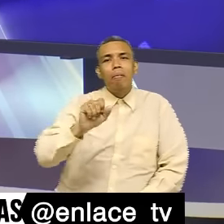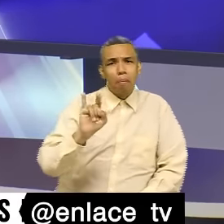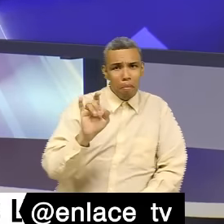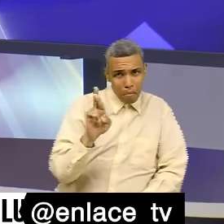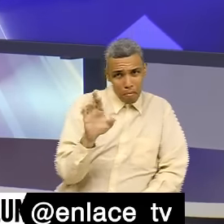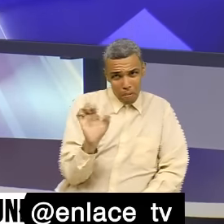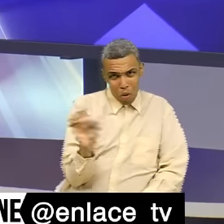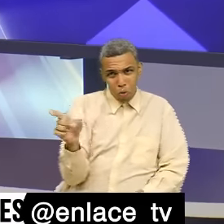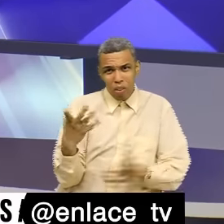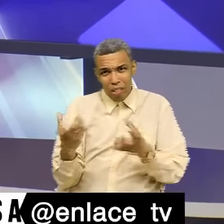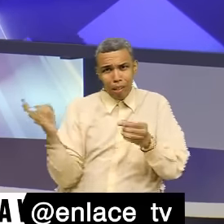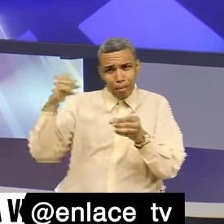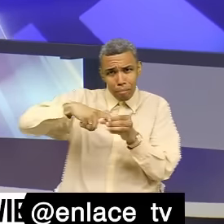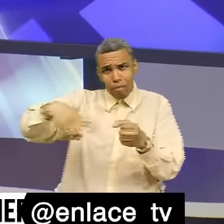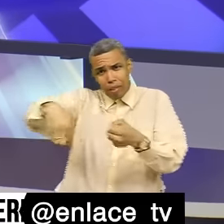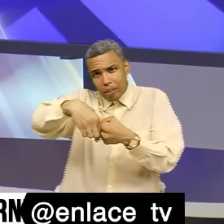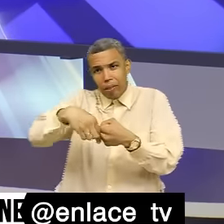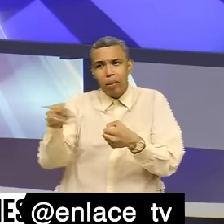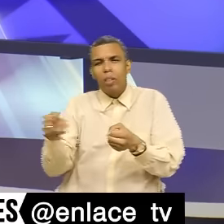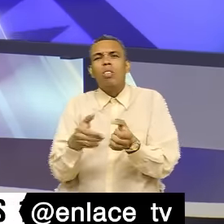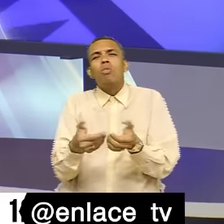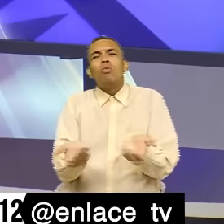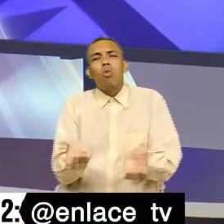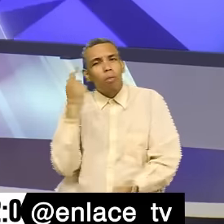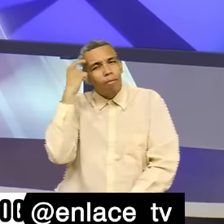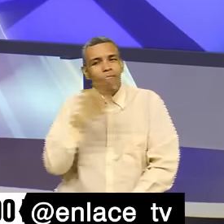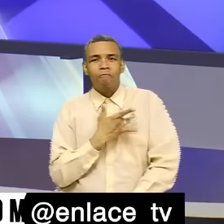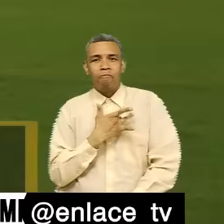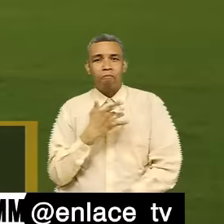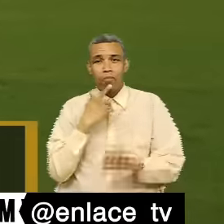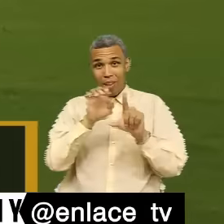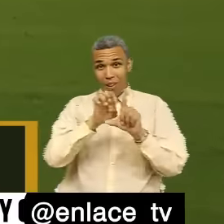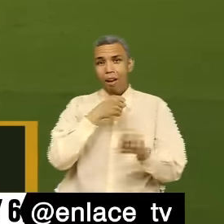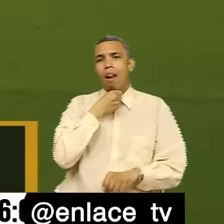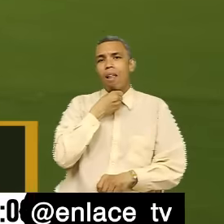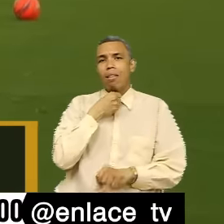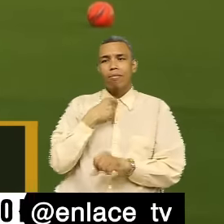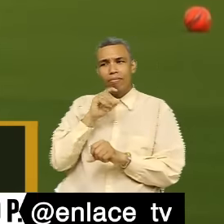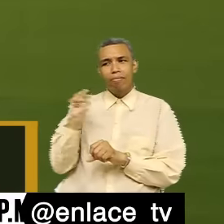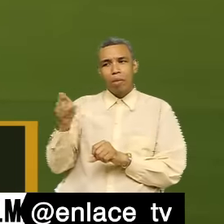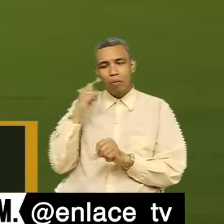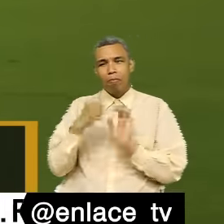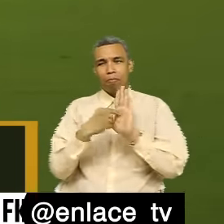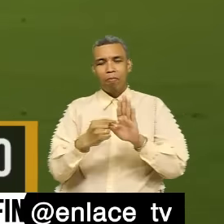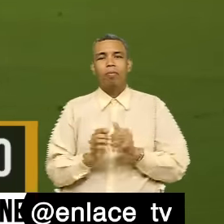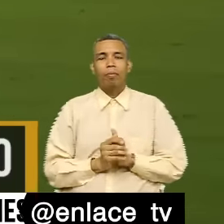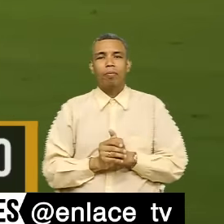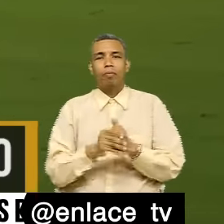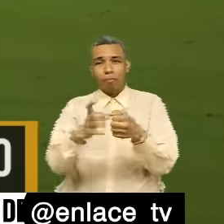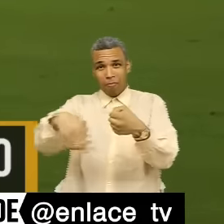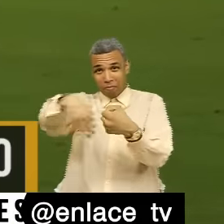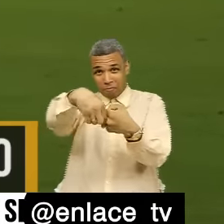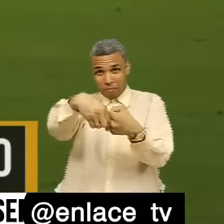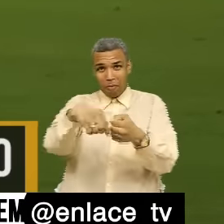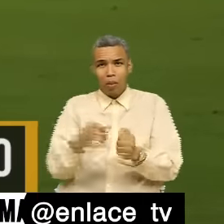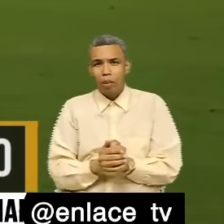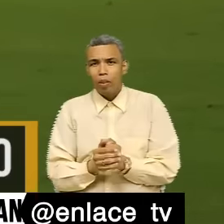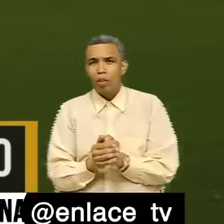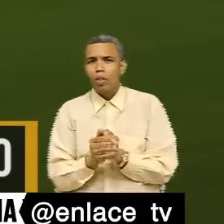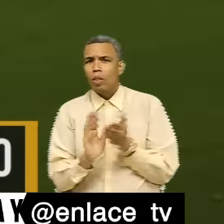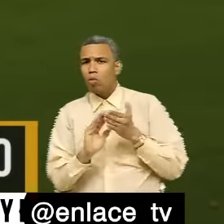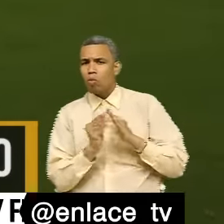sus expectativas en la primera división de la Liga Águila. Muchas son las expectativas que se tienen por parte de los aficionados de Alianza